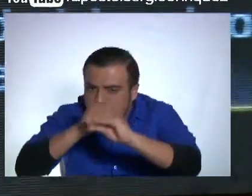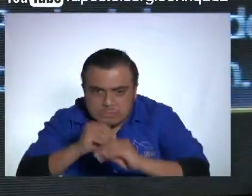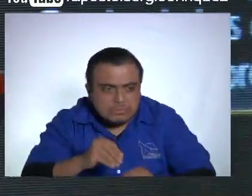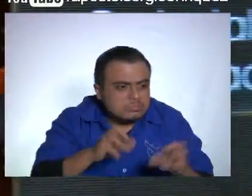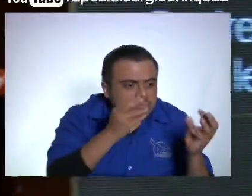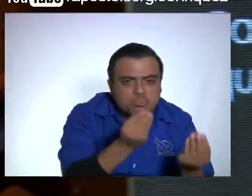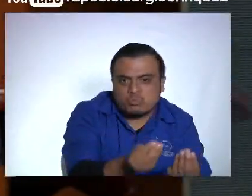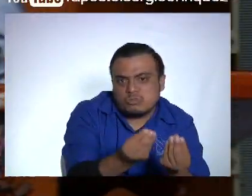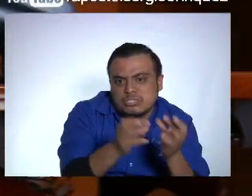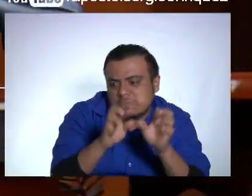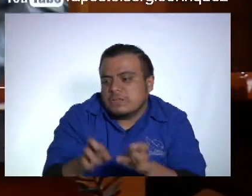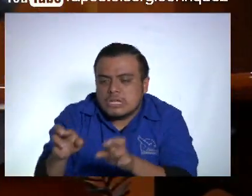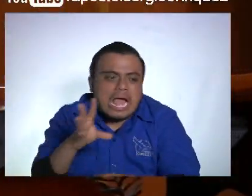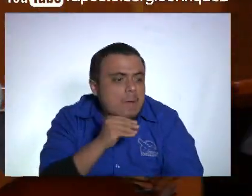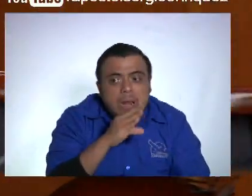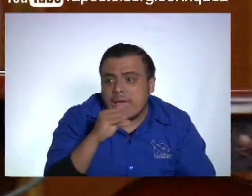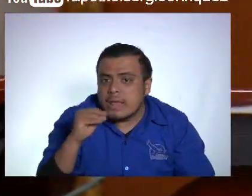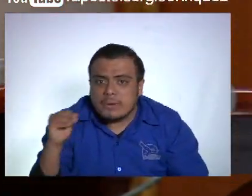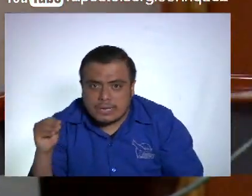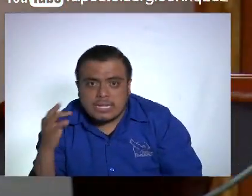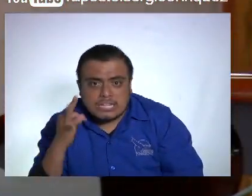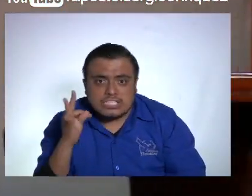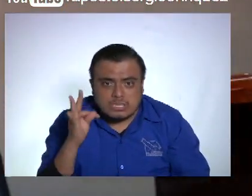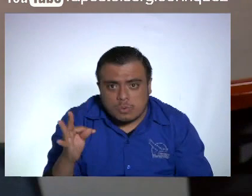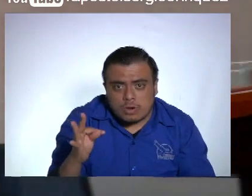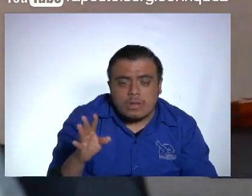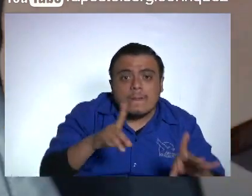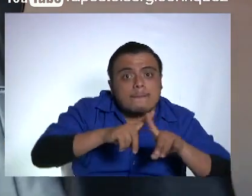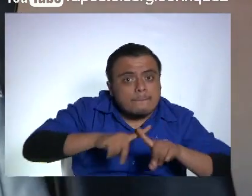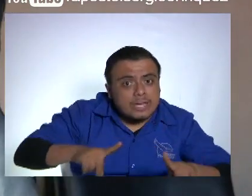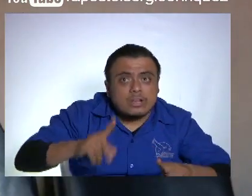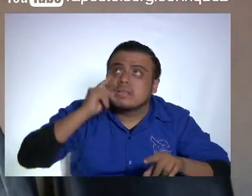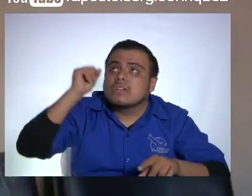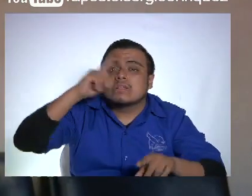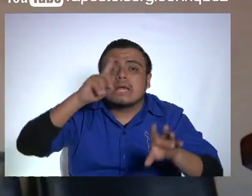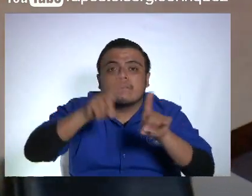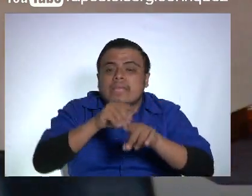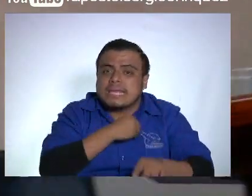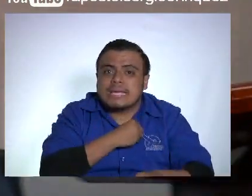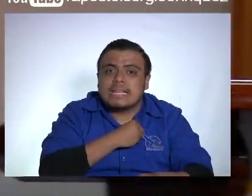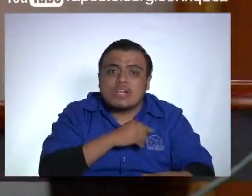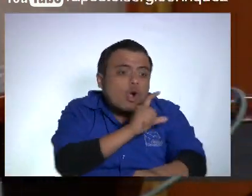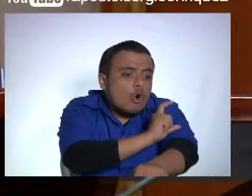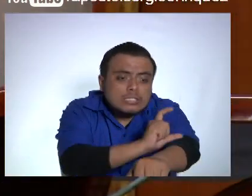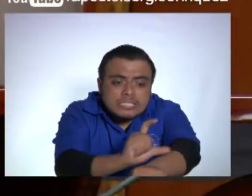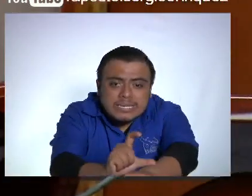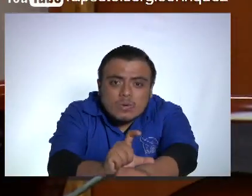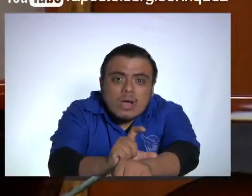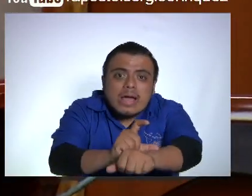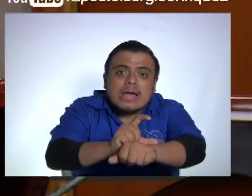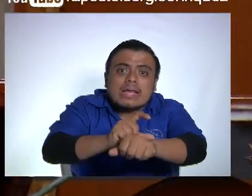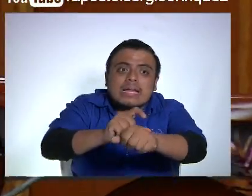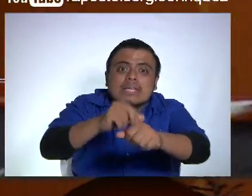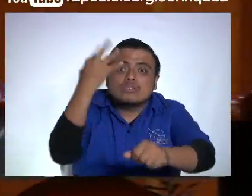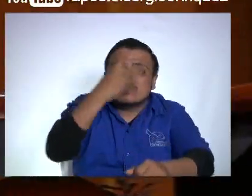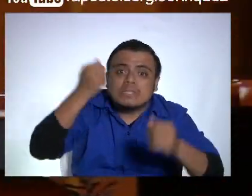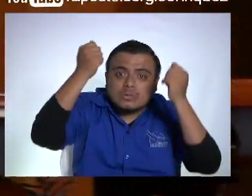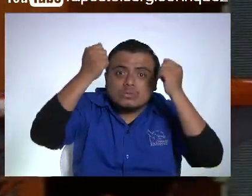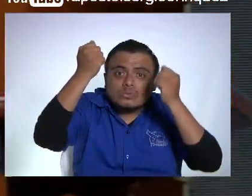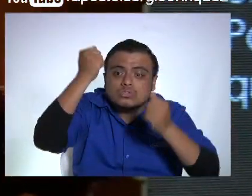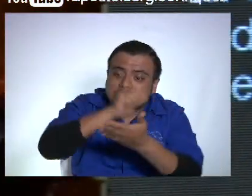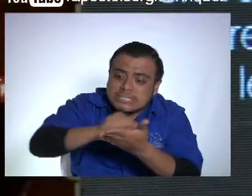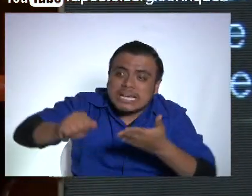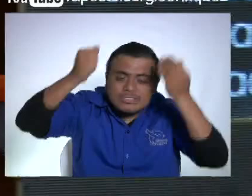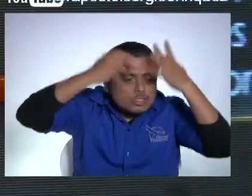haríamos. Pero el Señor quiere seguir derramando de su Espíritu Santo esta noche.